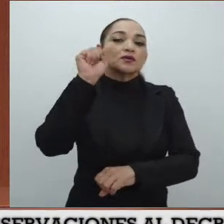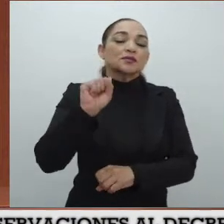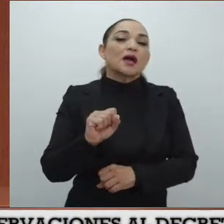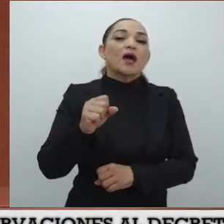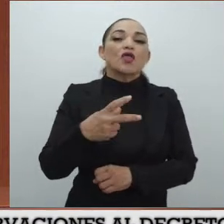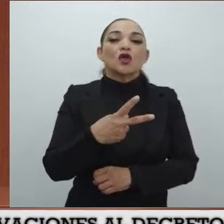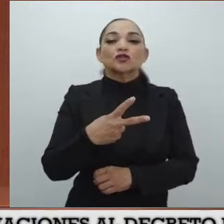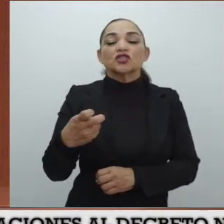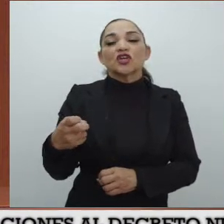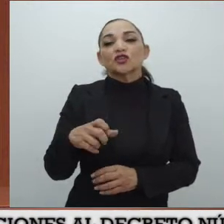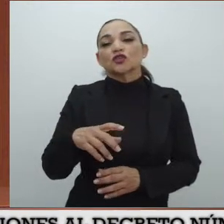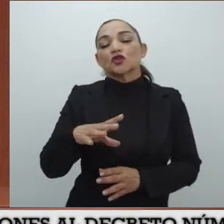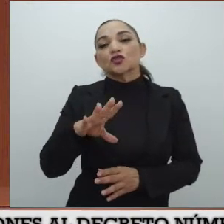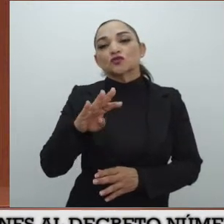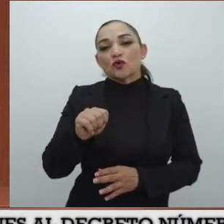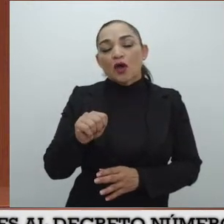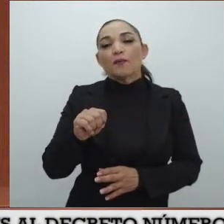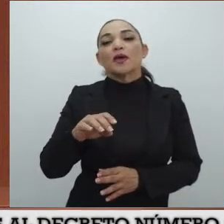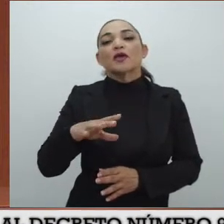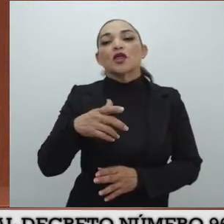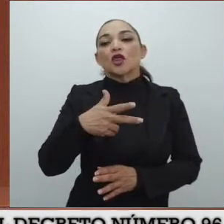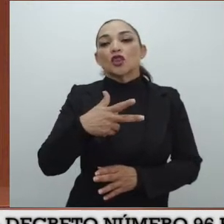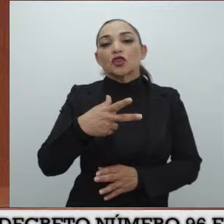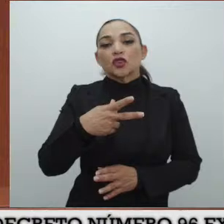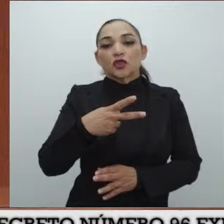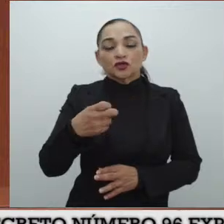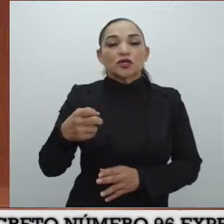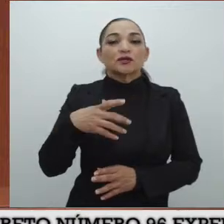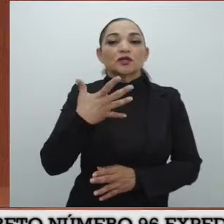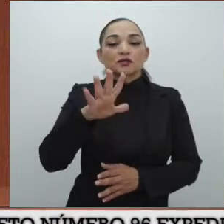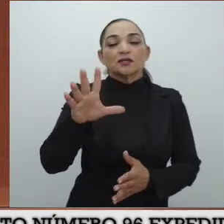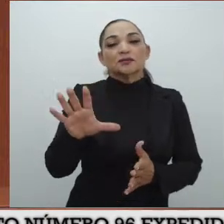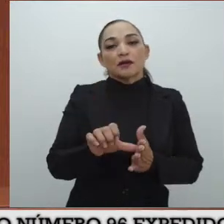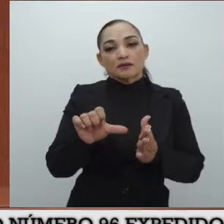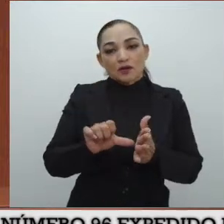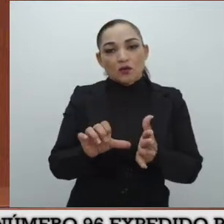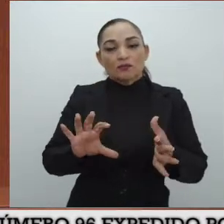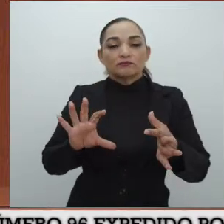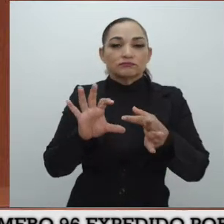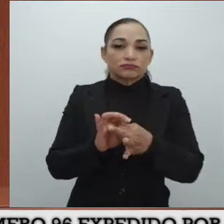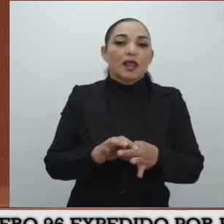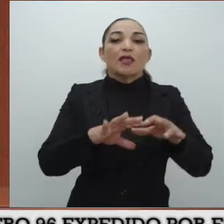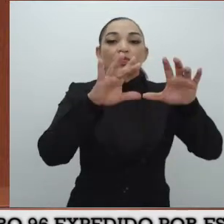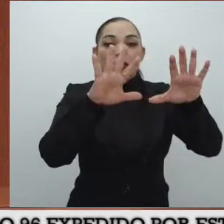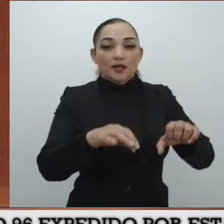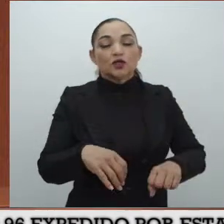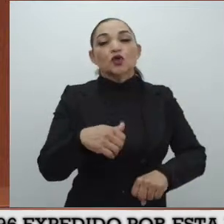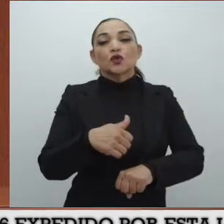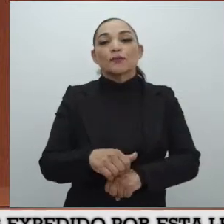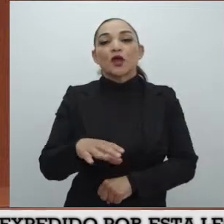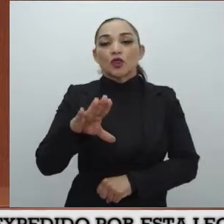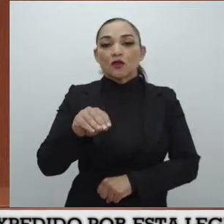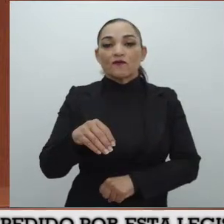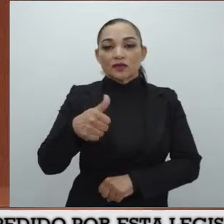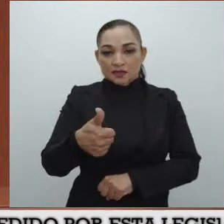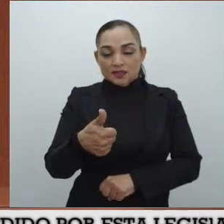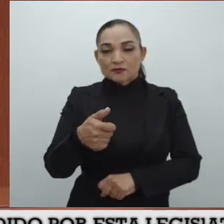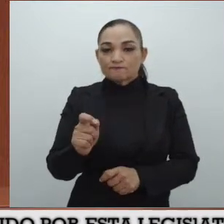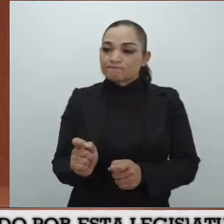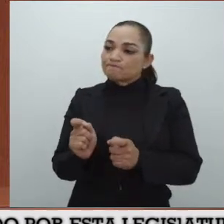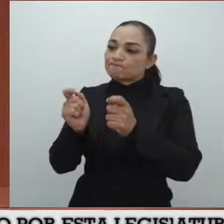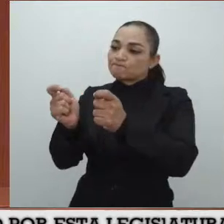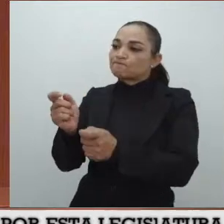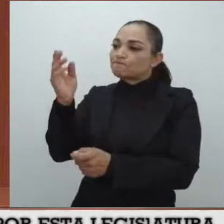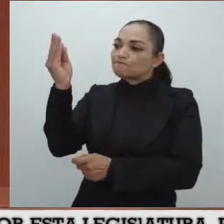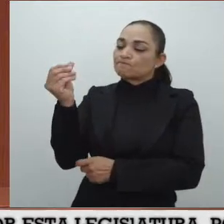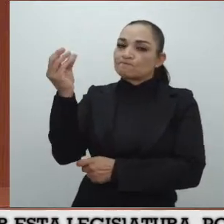de la Ley Orgánica del Congreso del Estado. Observaciones relativas al decreto número 96, por el que se concede el derecho de pensión por